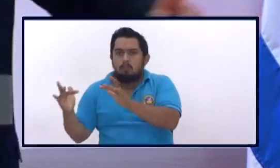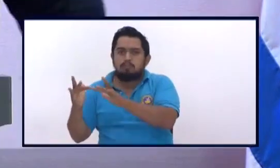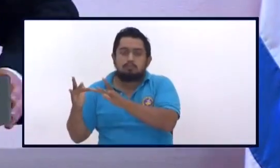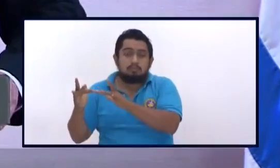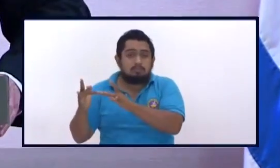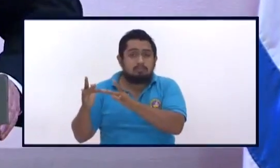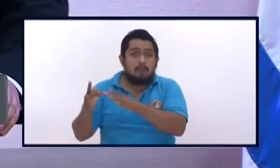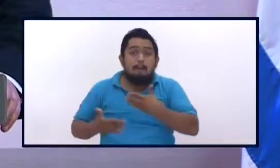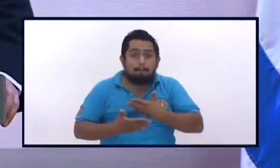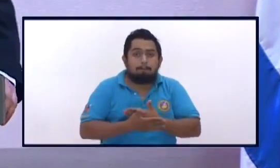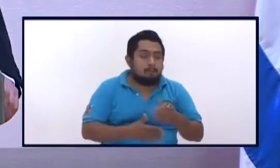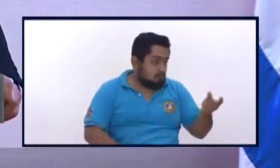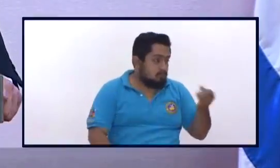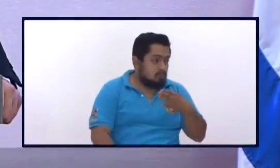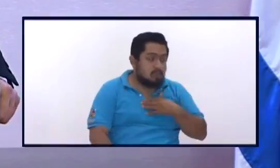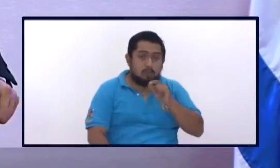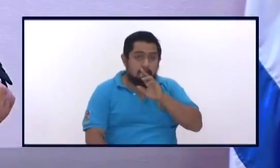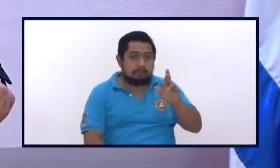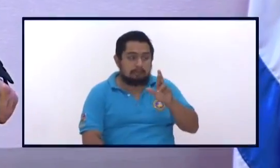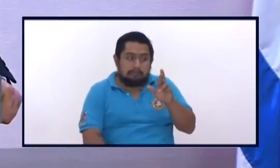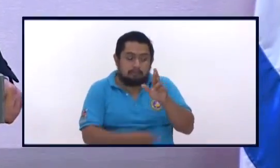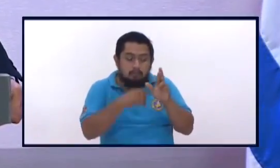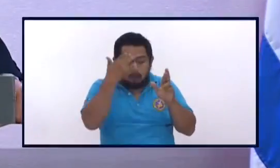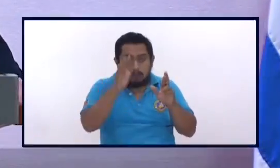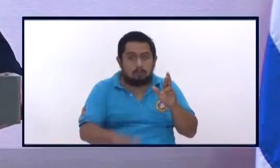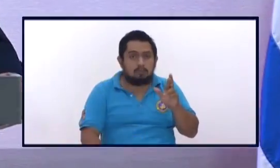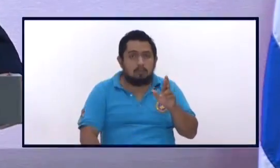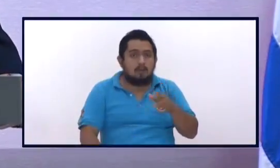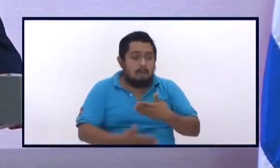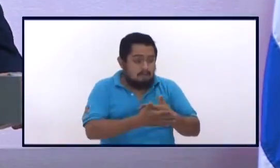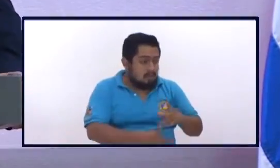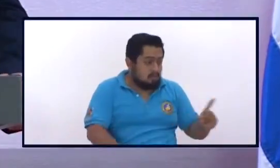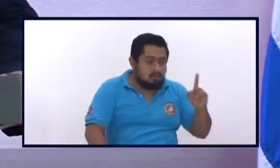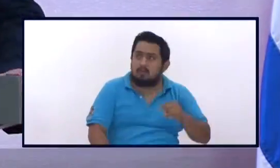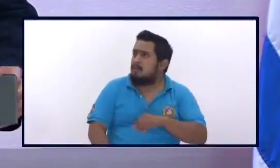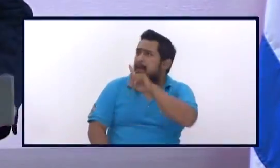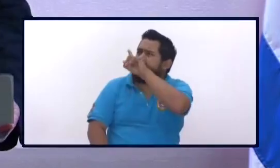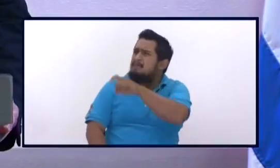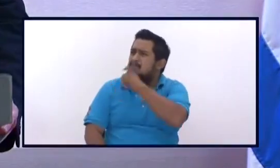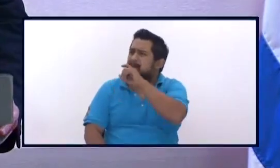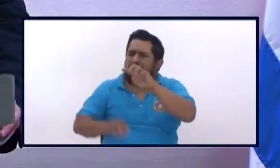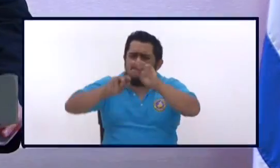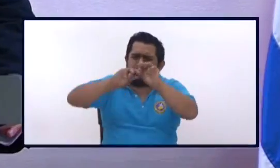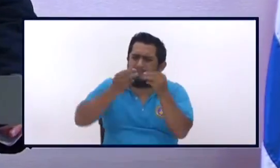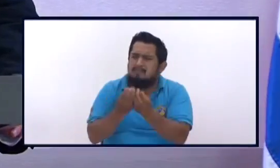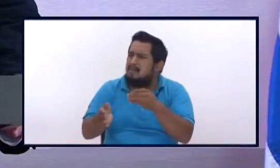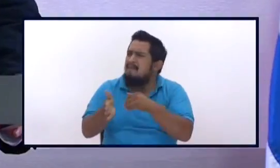mis hijos me preguntaron algo que no supe responder cómo comenzaron las pandillas en el salvador